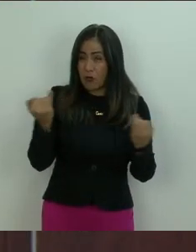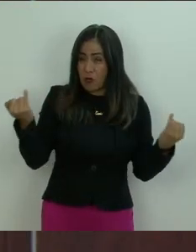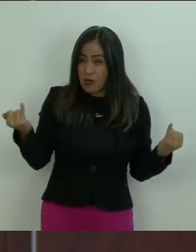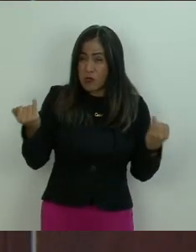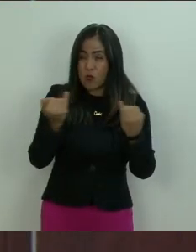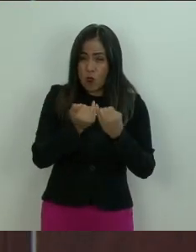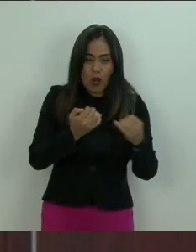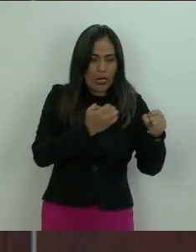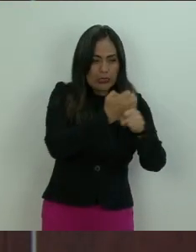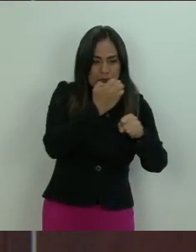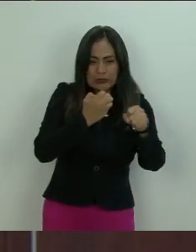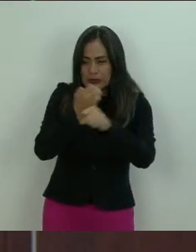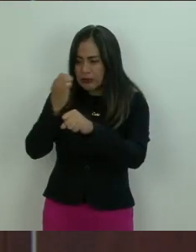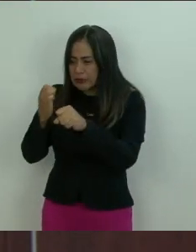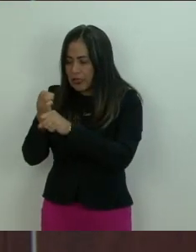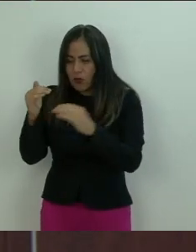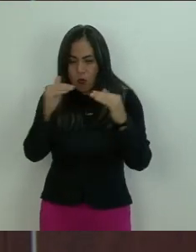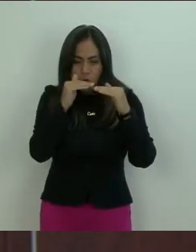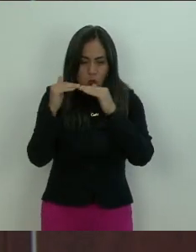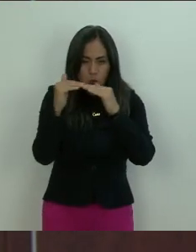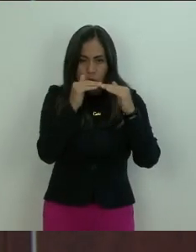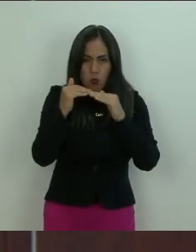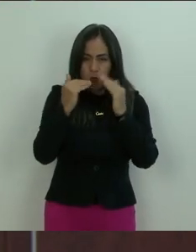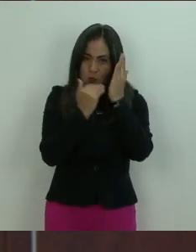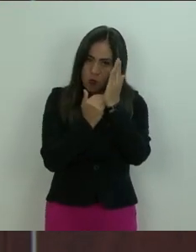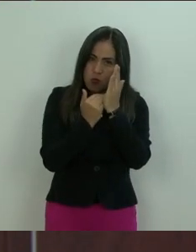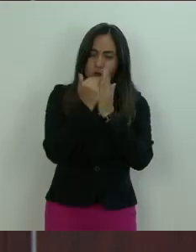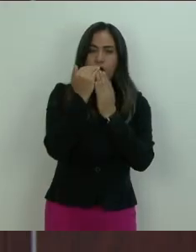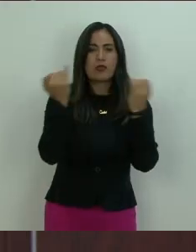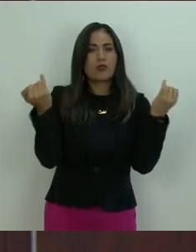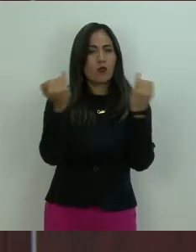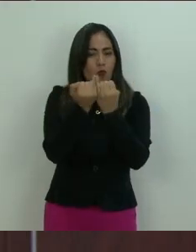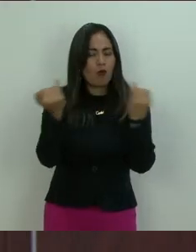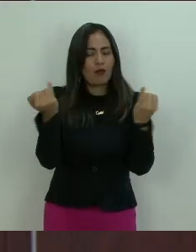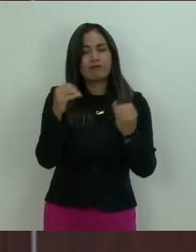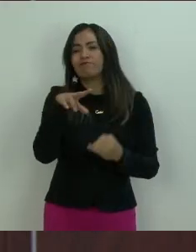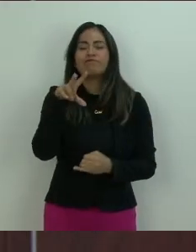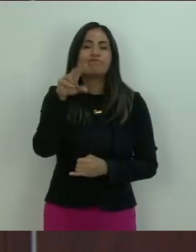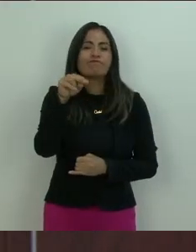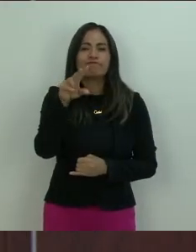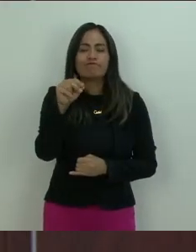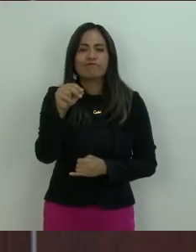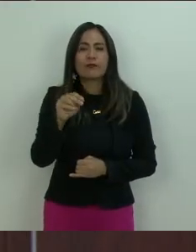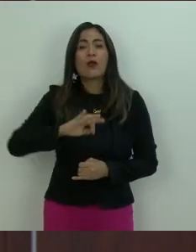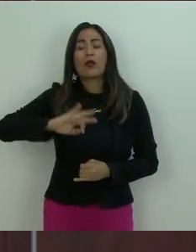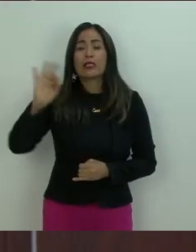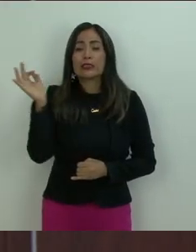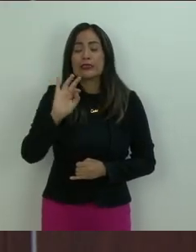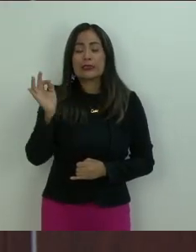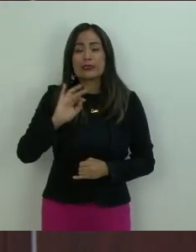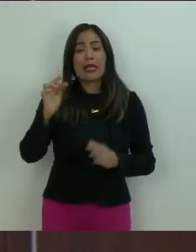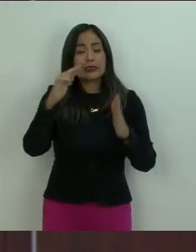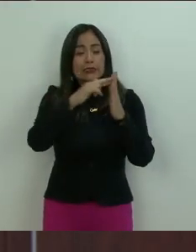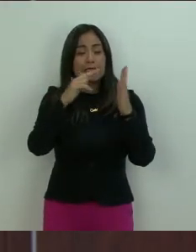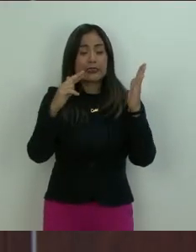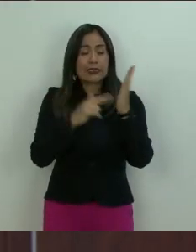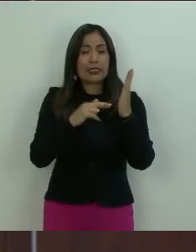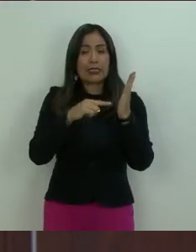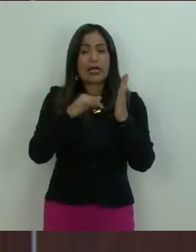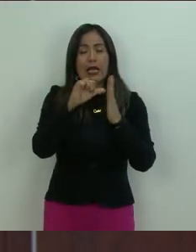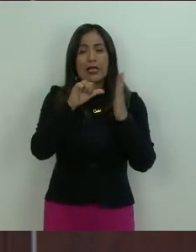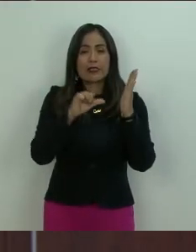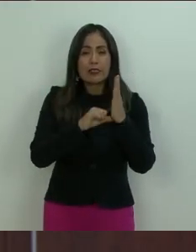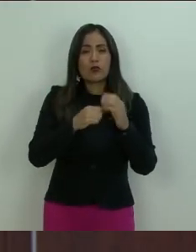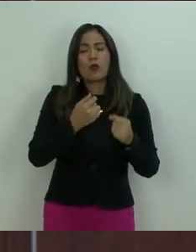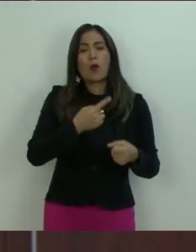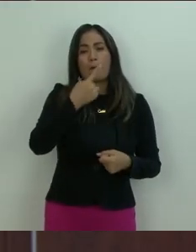las entidades federativas. Yo creo que el hecho de que nunca se haya podido reglamentar el artículo 1º,